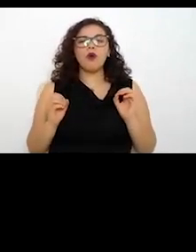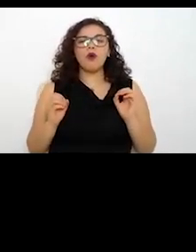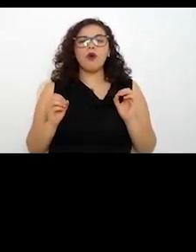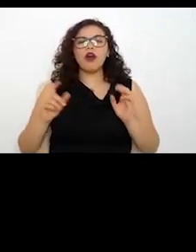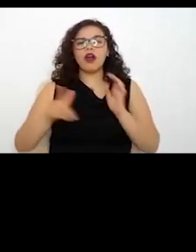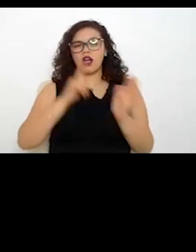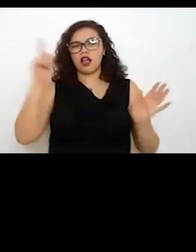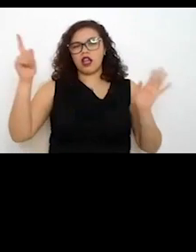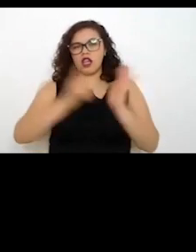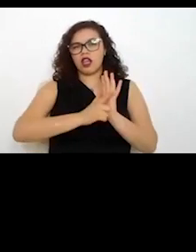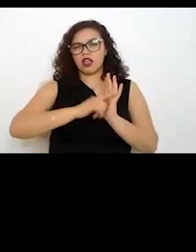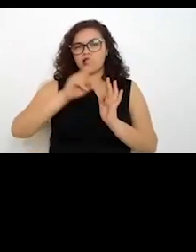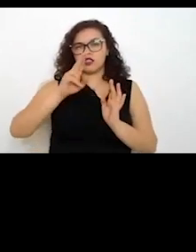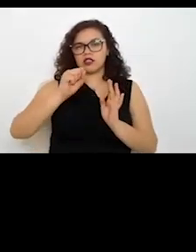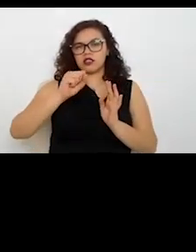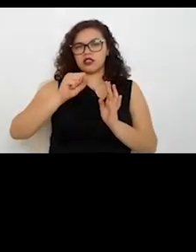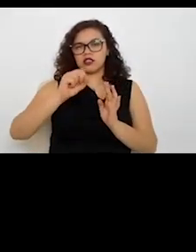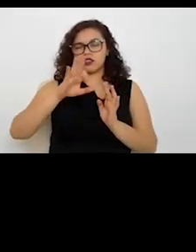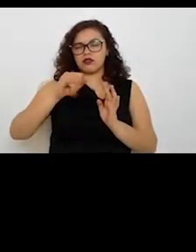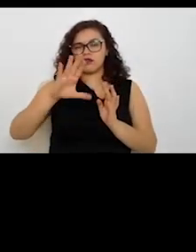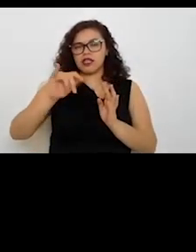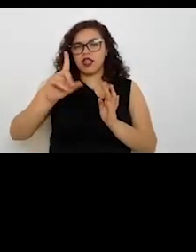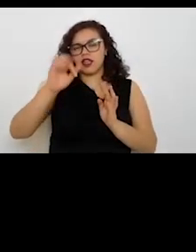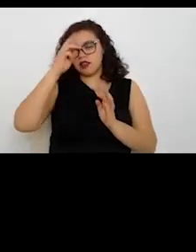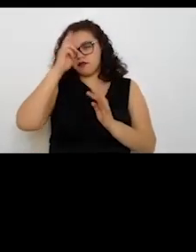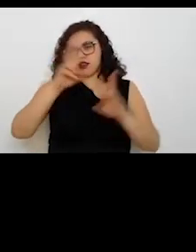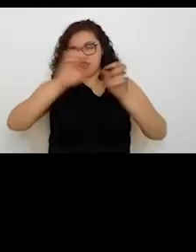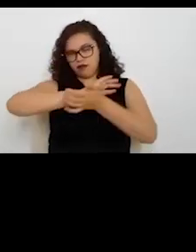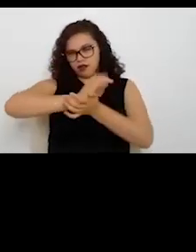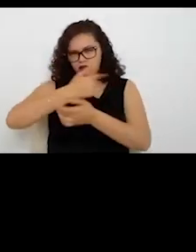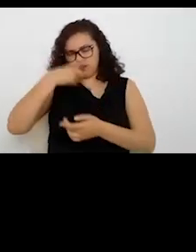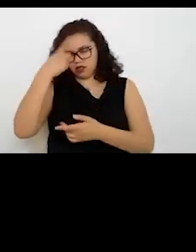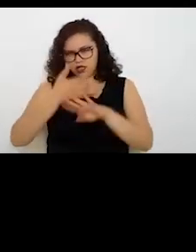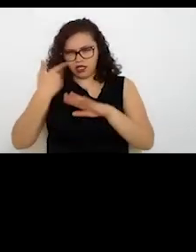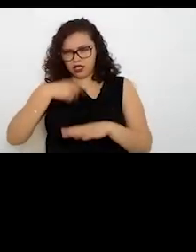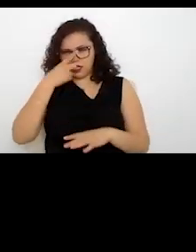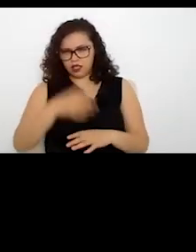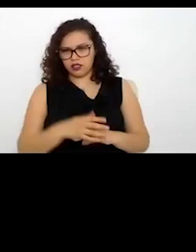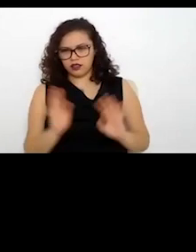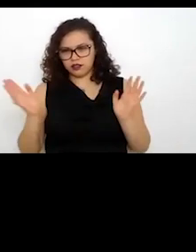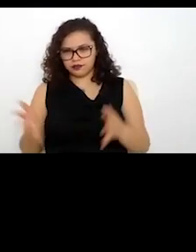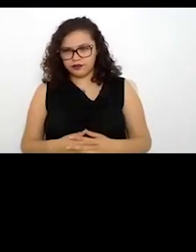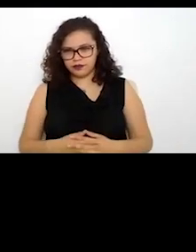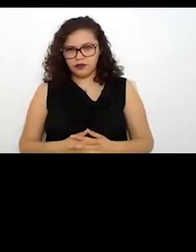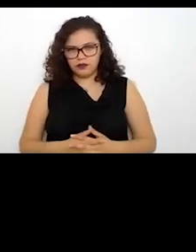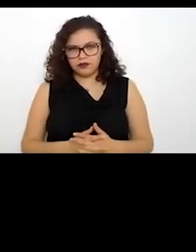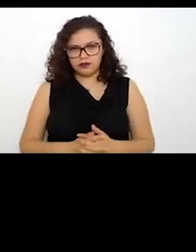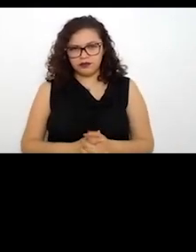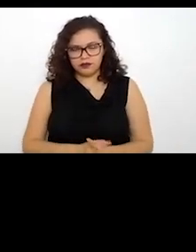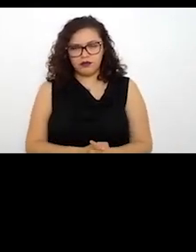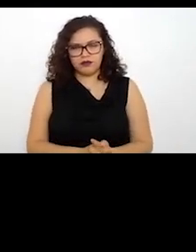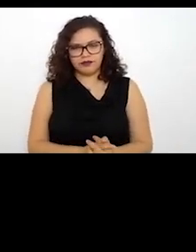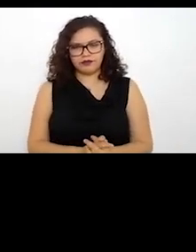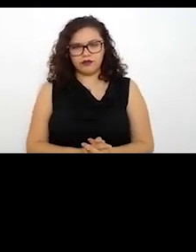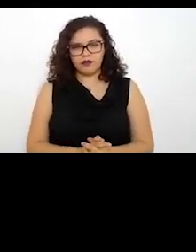subsidiarias que puedan ser aplicables, como es el caso del tema de discriminación que ya les había comentado. tienen